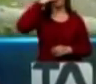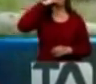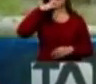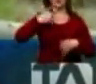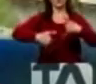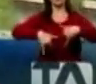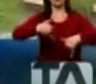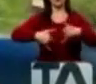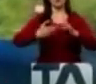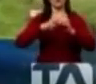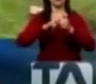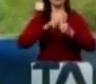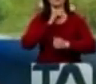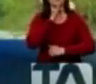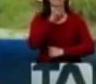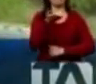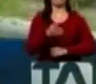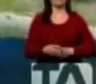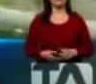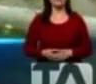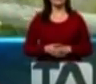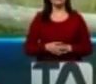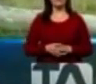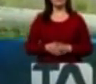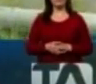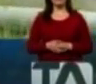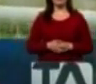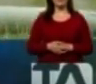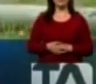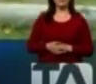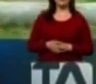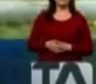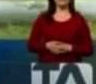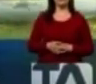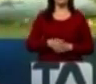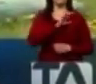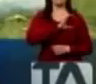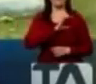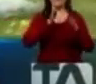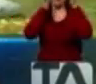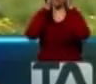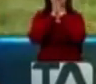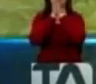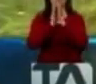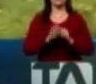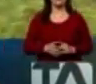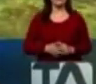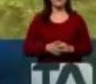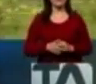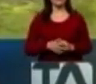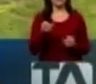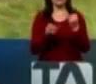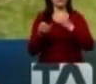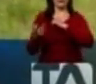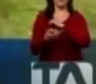aquí, hay muchos problemas y les ruego nos atienda el municipio en este pedido. Hay que podar